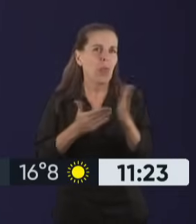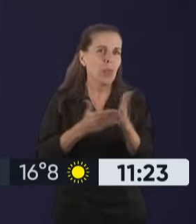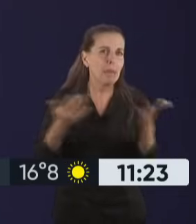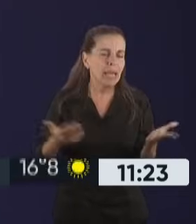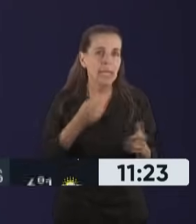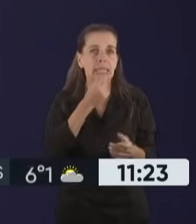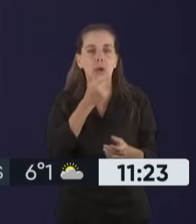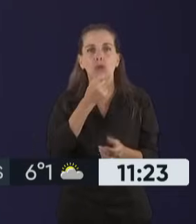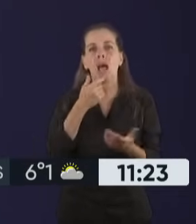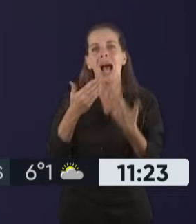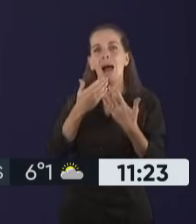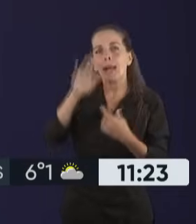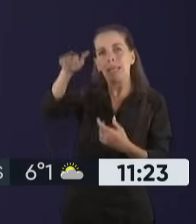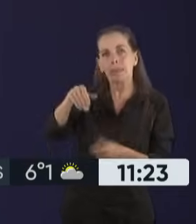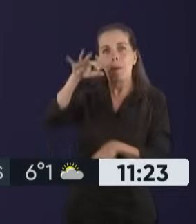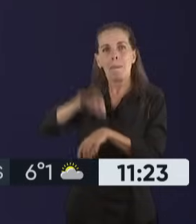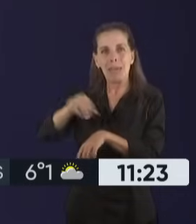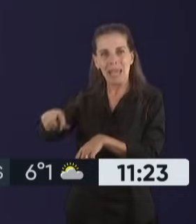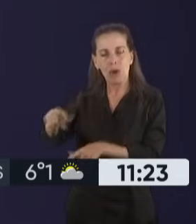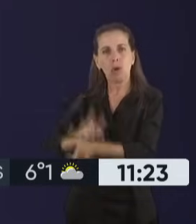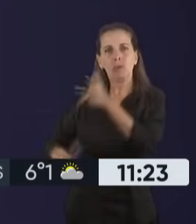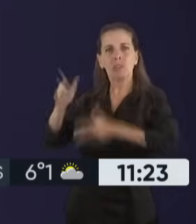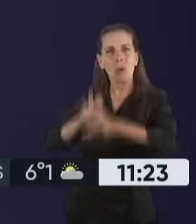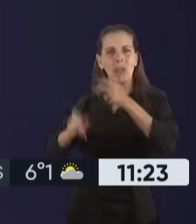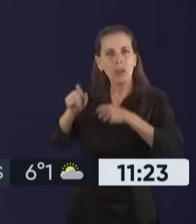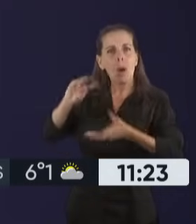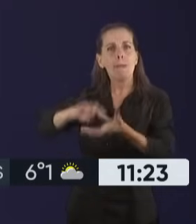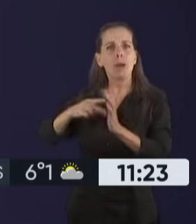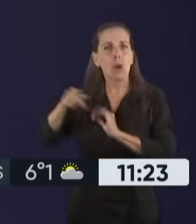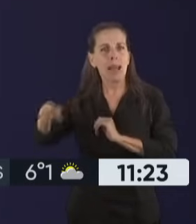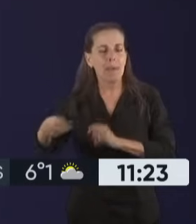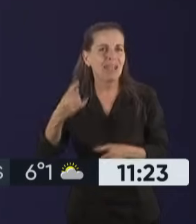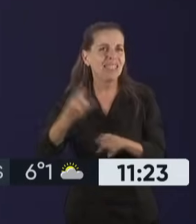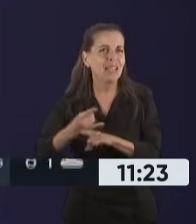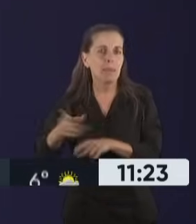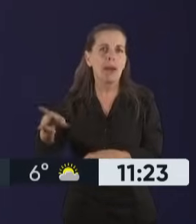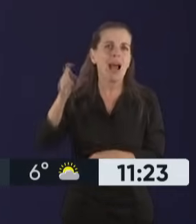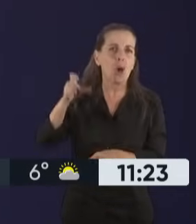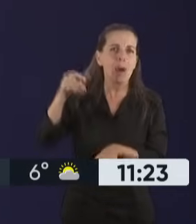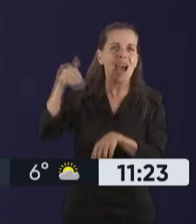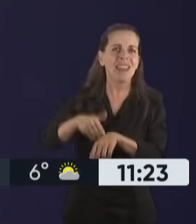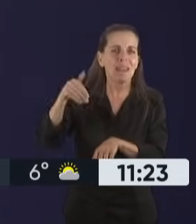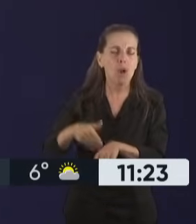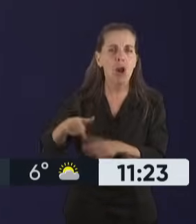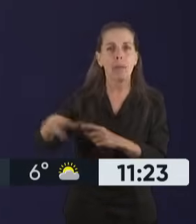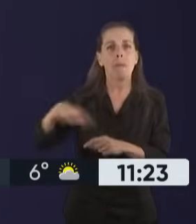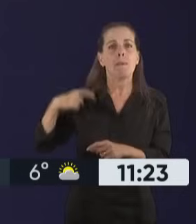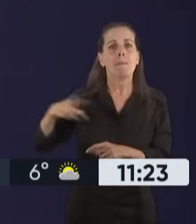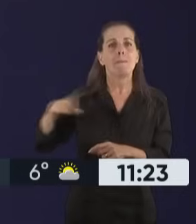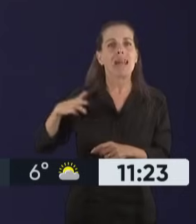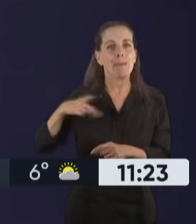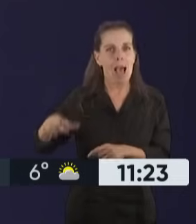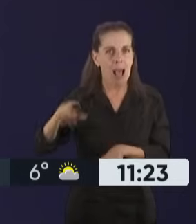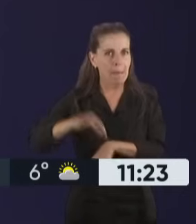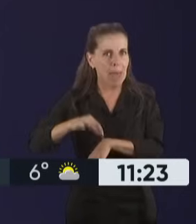con cualquier médico y te puede decir los problemas que tenían con sus honorarios de las prepagas. Y de hecho te estabas